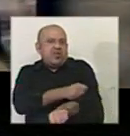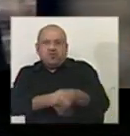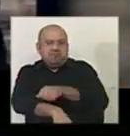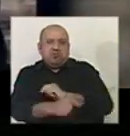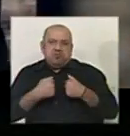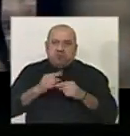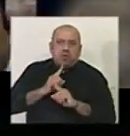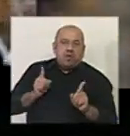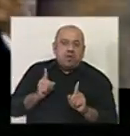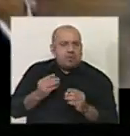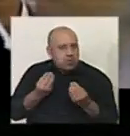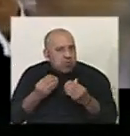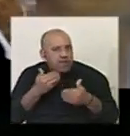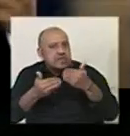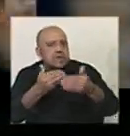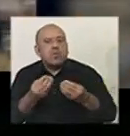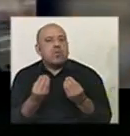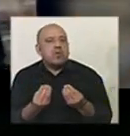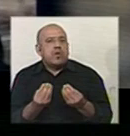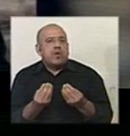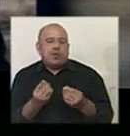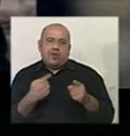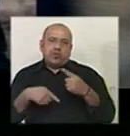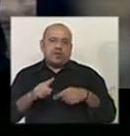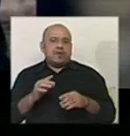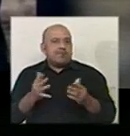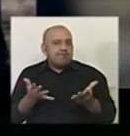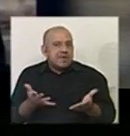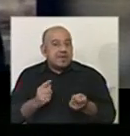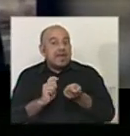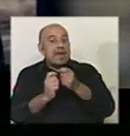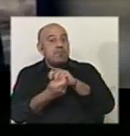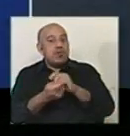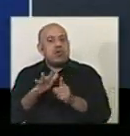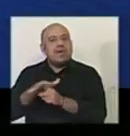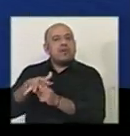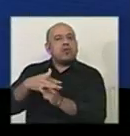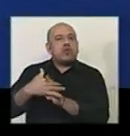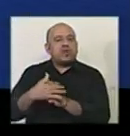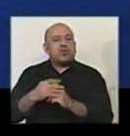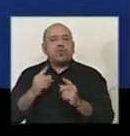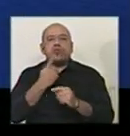avanzar. Entonces, la cuestión es el cambio de contexto geopolítico.